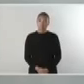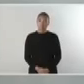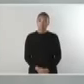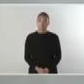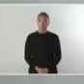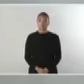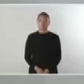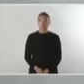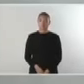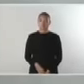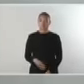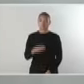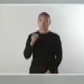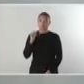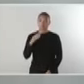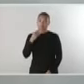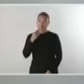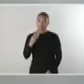bueno